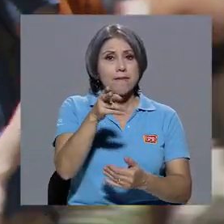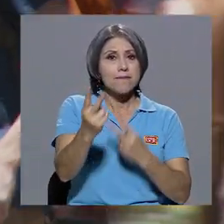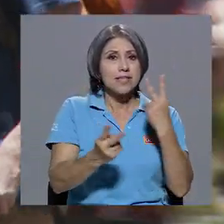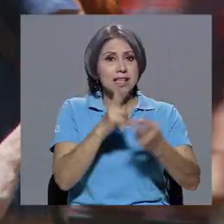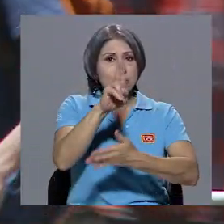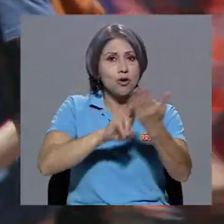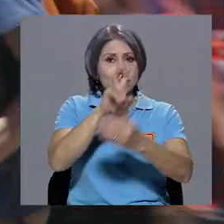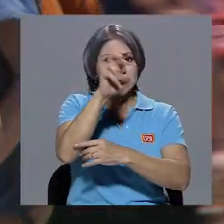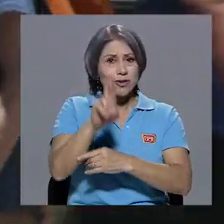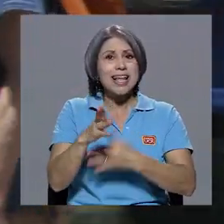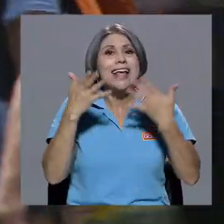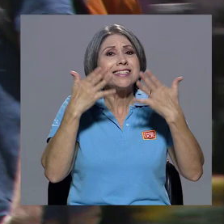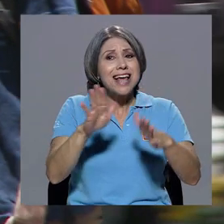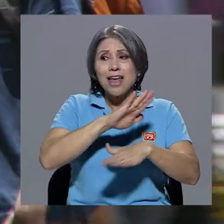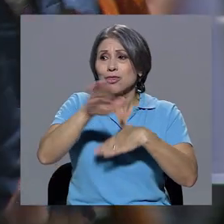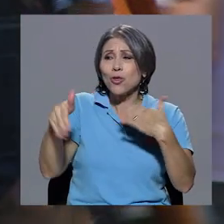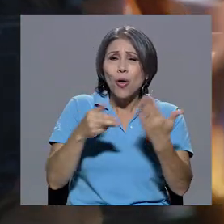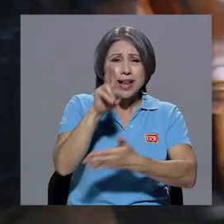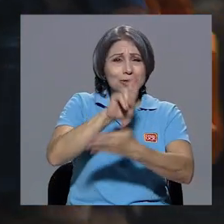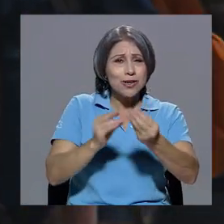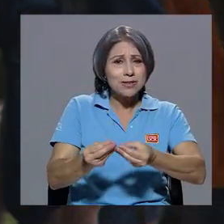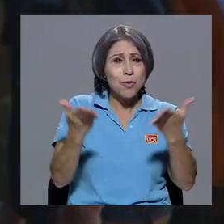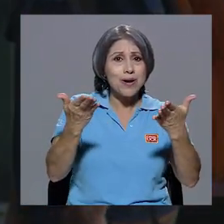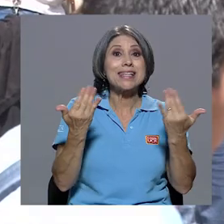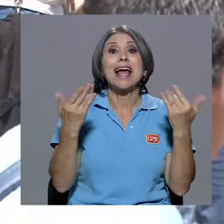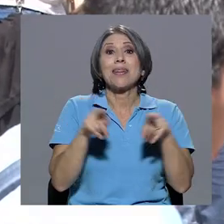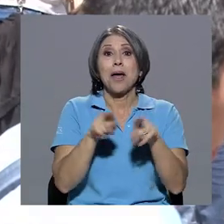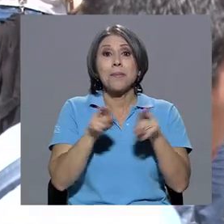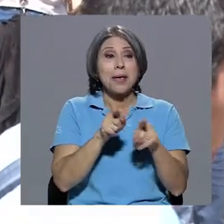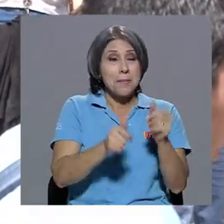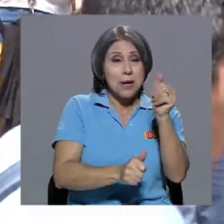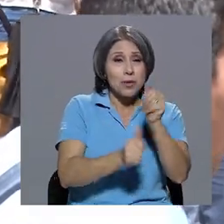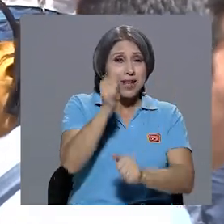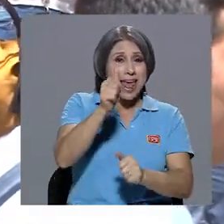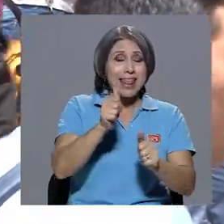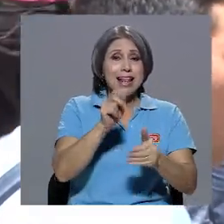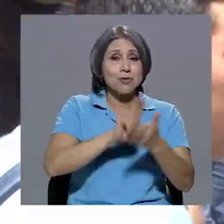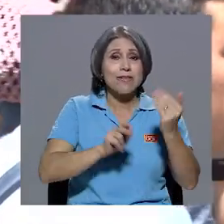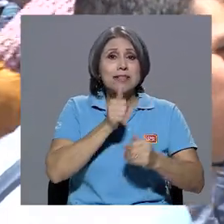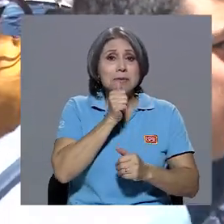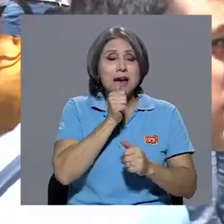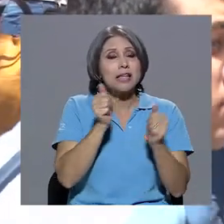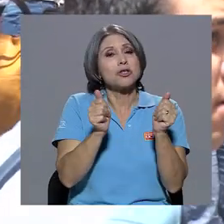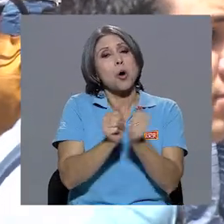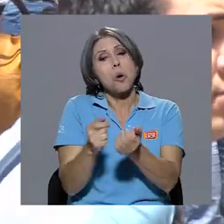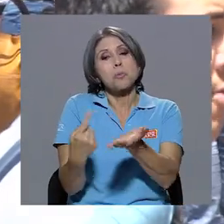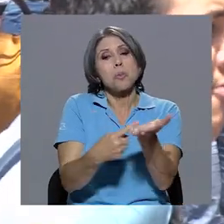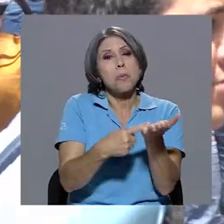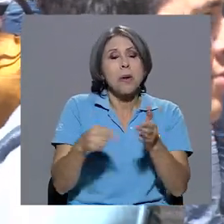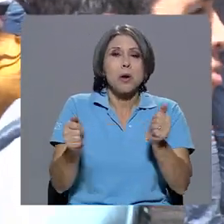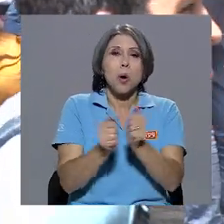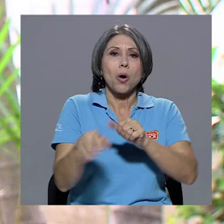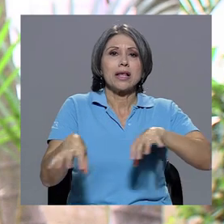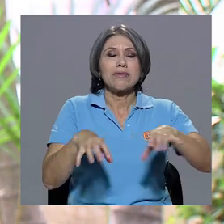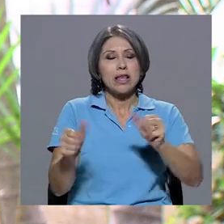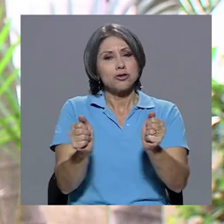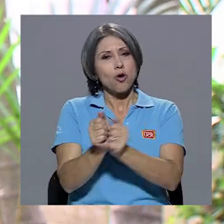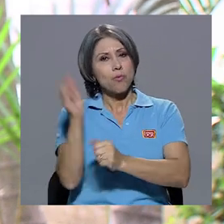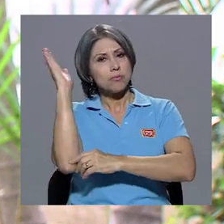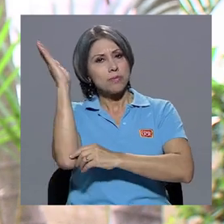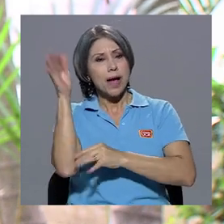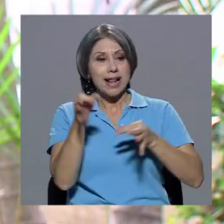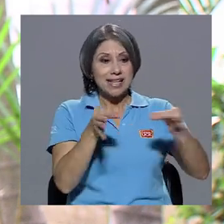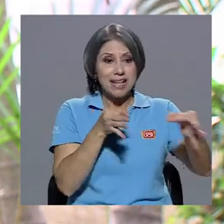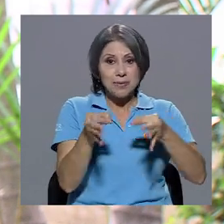Ya fuimos a todas las universidades públicas y estamos yendo a la mayoría de las privadas con conversatorios, talleres y actividades en los cuales les explicamos a